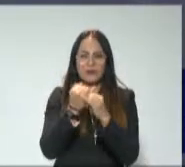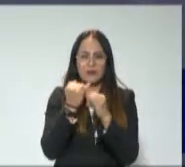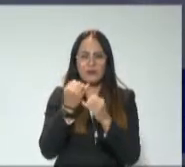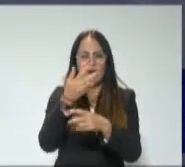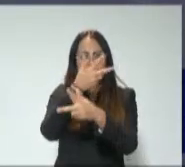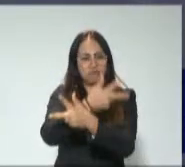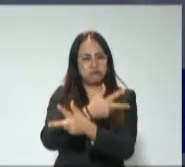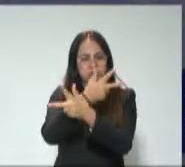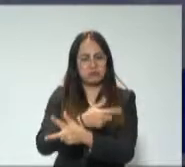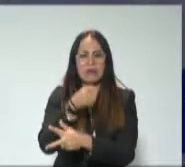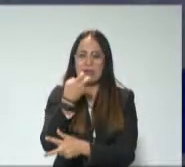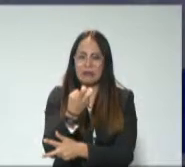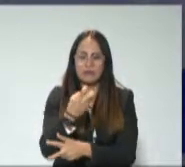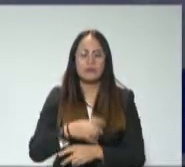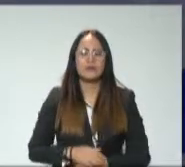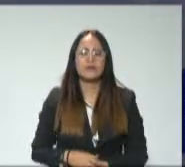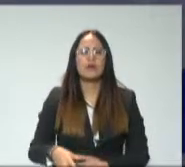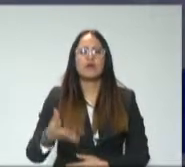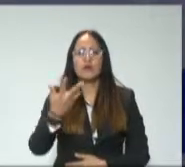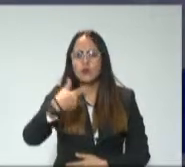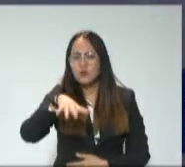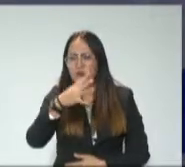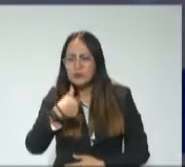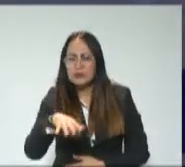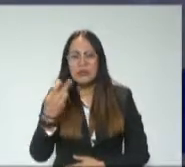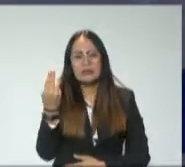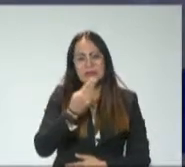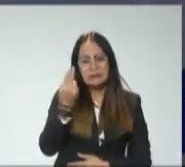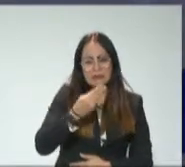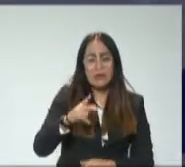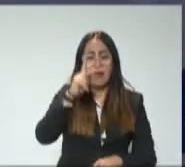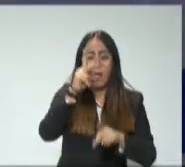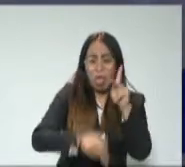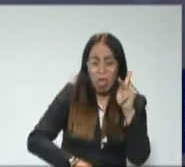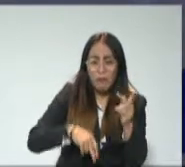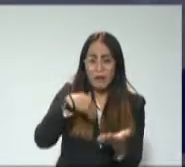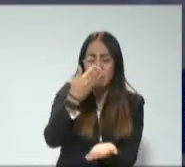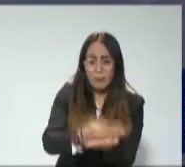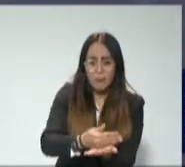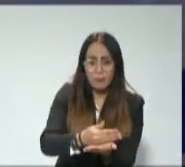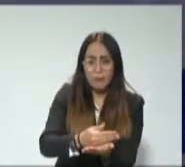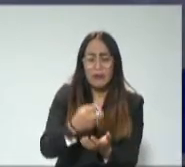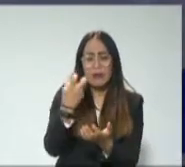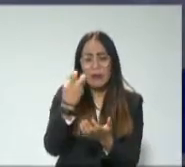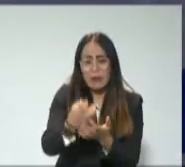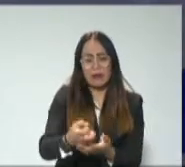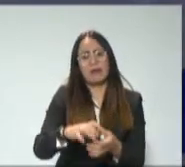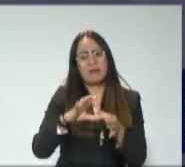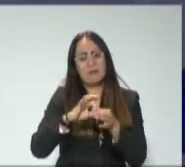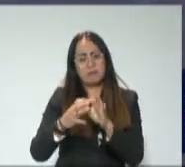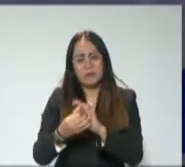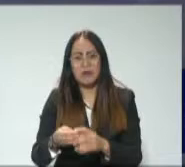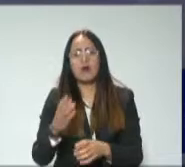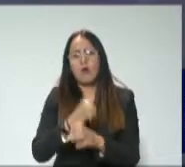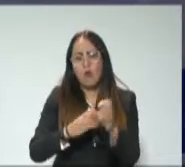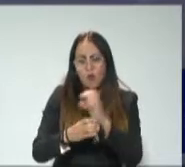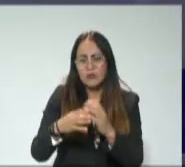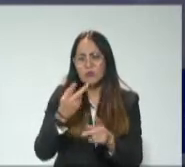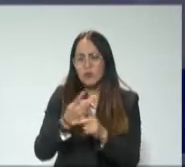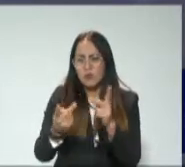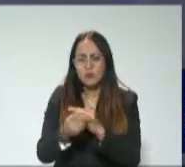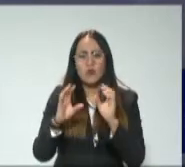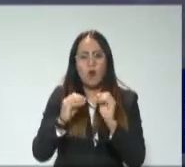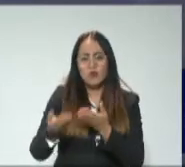todas las áreas en la búsqueda por evitar la interrupción total de las cadenas de bienes y de servicios el